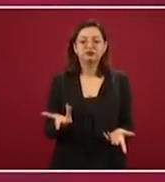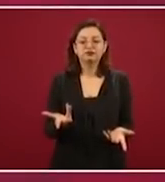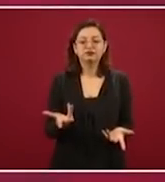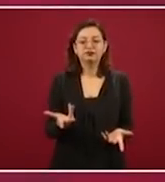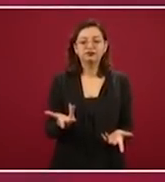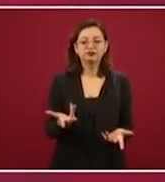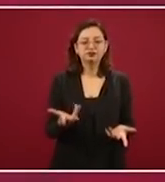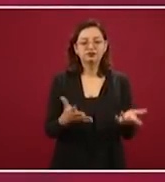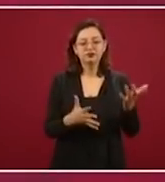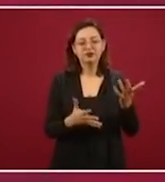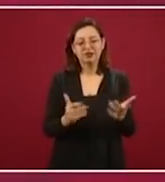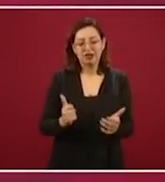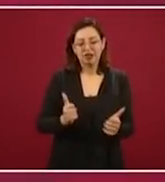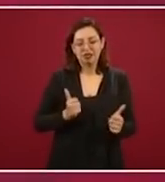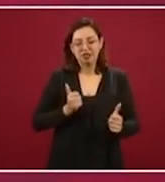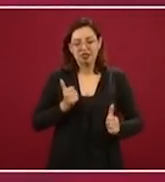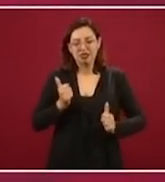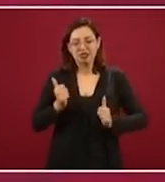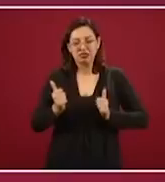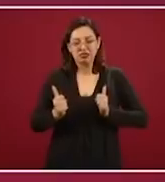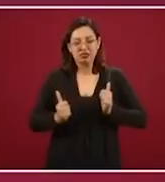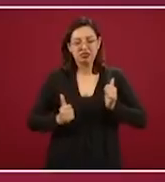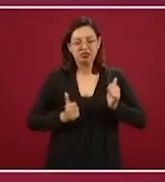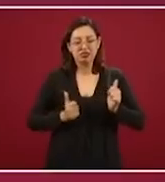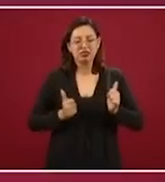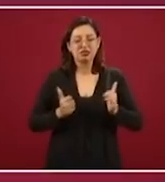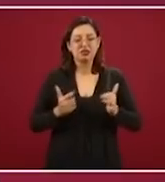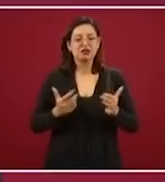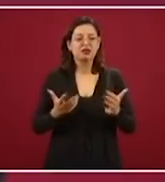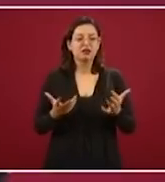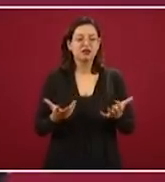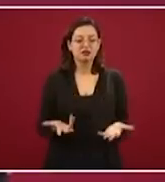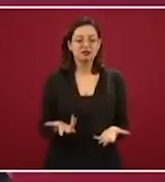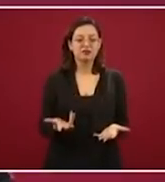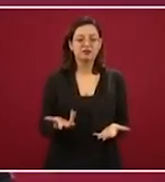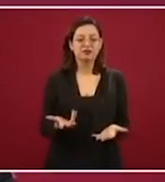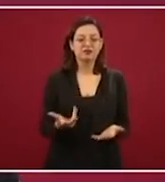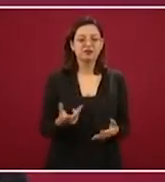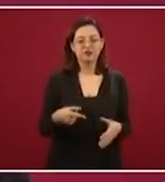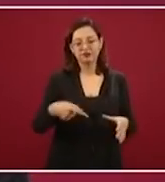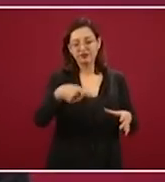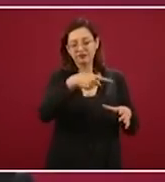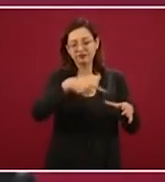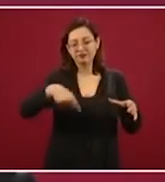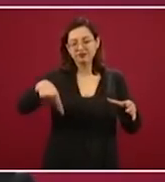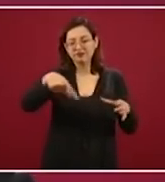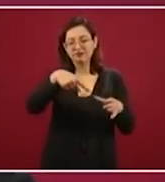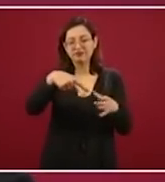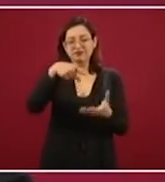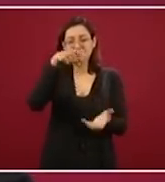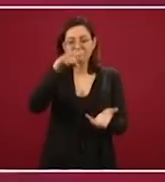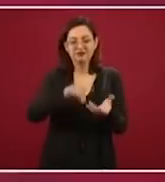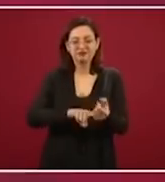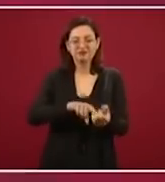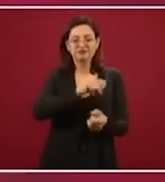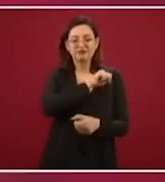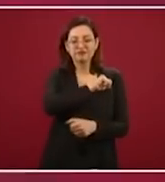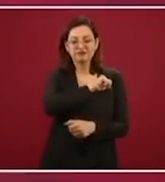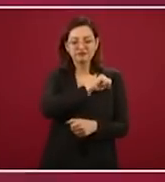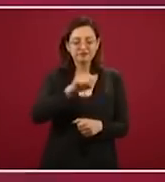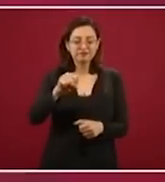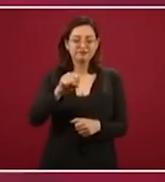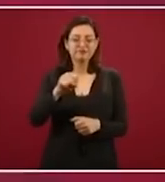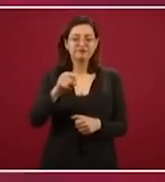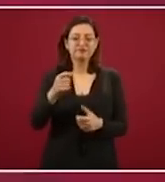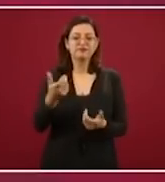utilizados como base social para que operen delincuentes, en el